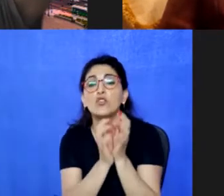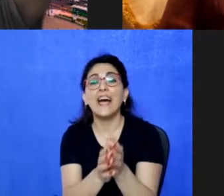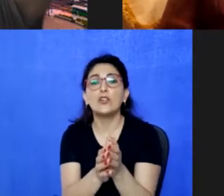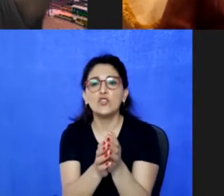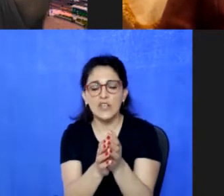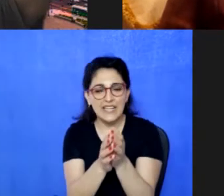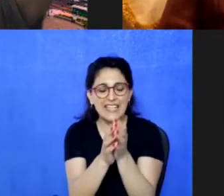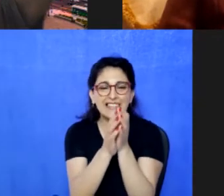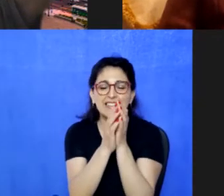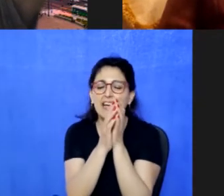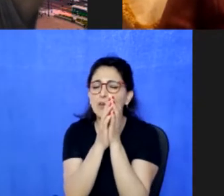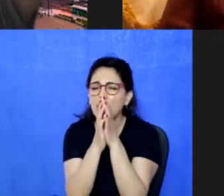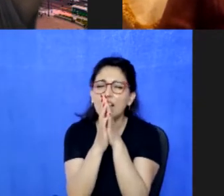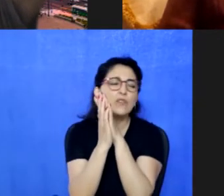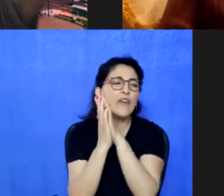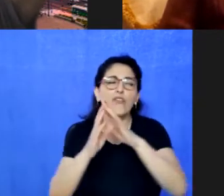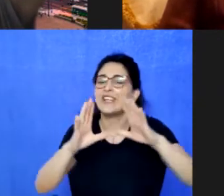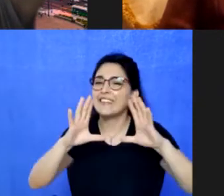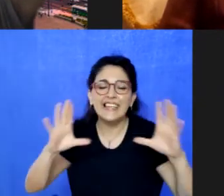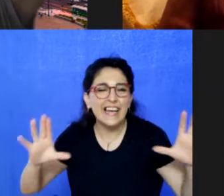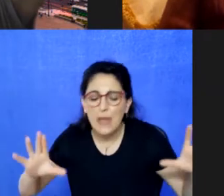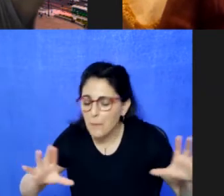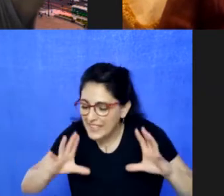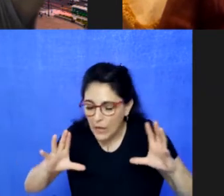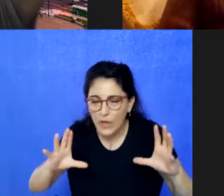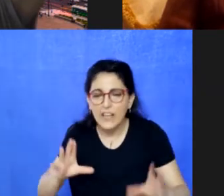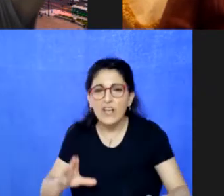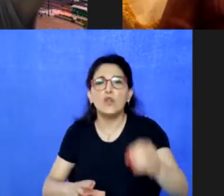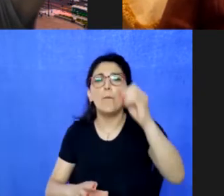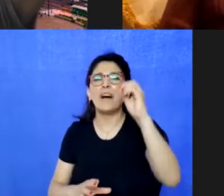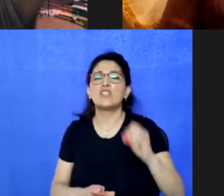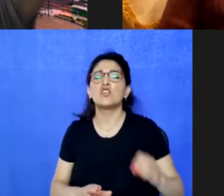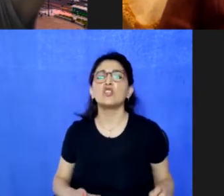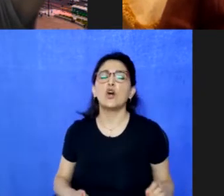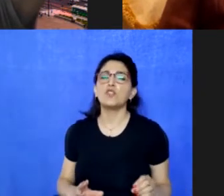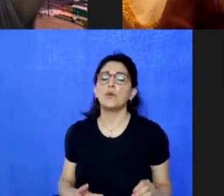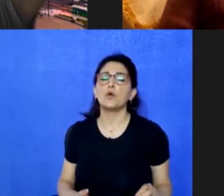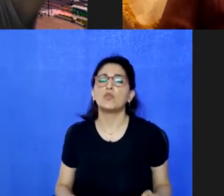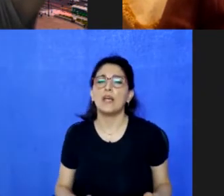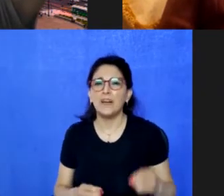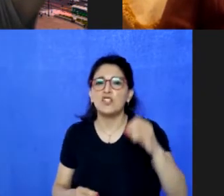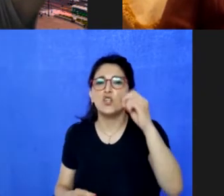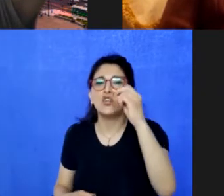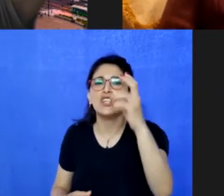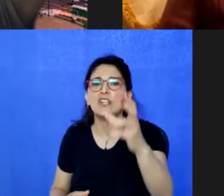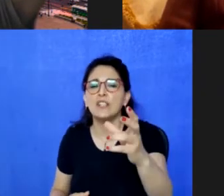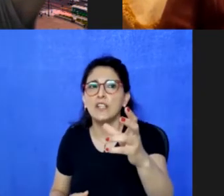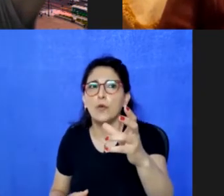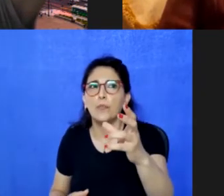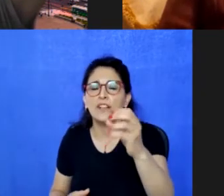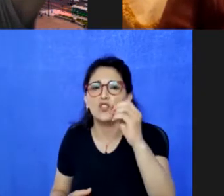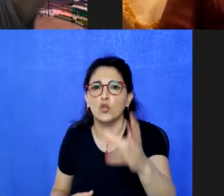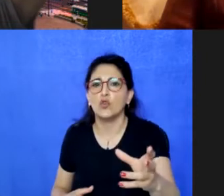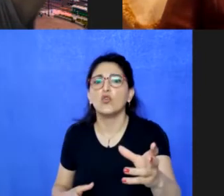había unos tanos y hacían una pogliatella espectacular y un pastichotti, ¿cómo se pronuncia? ¿Es pastichotti